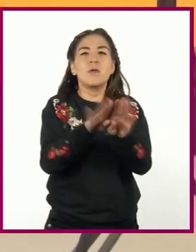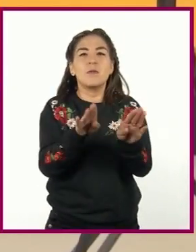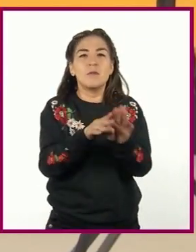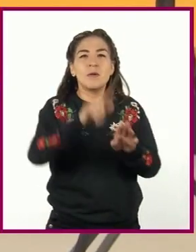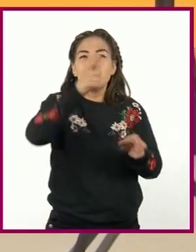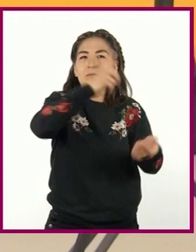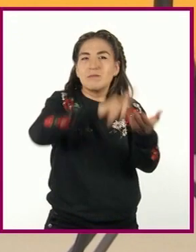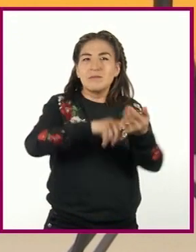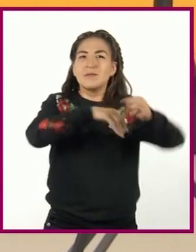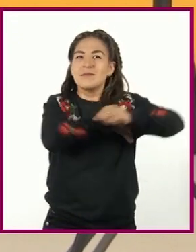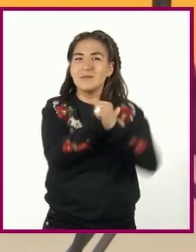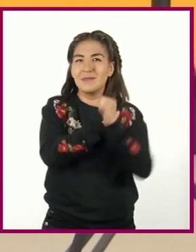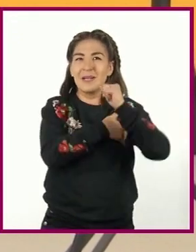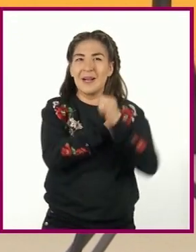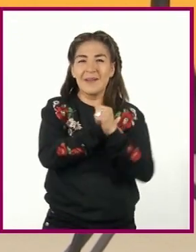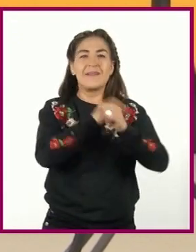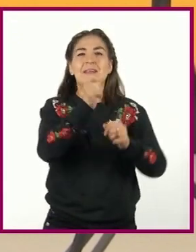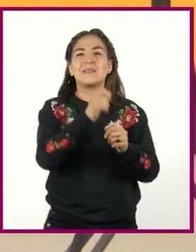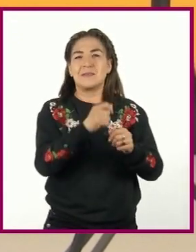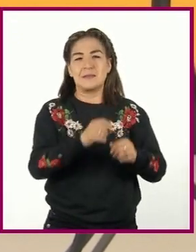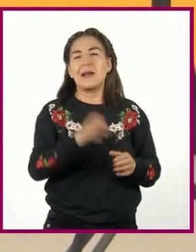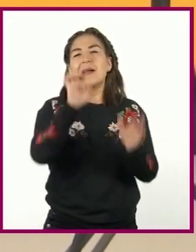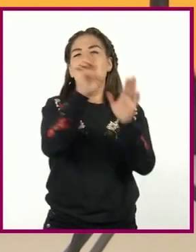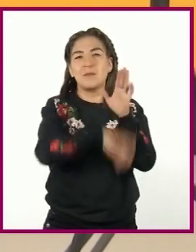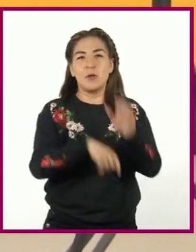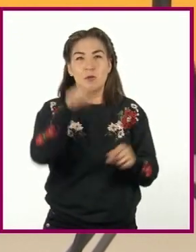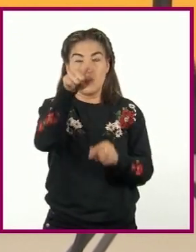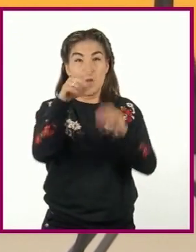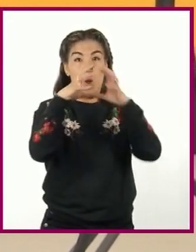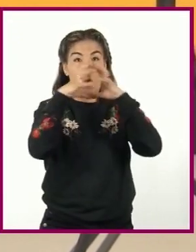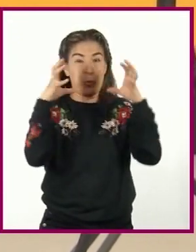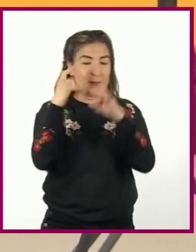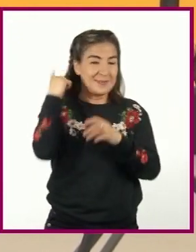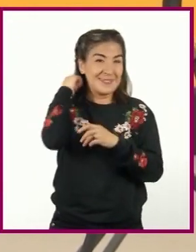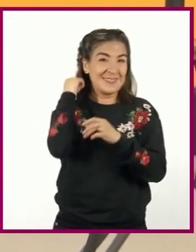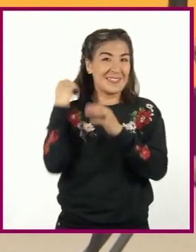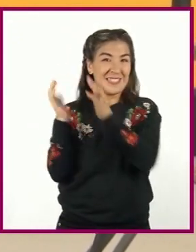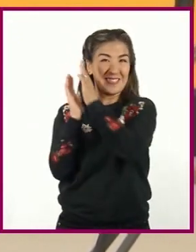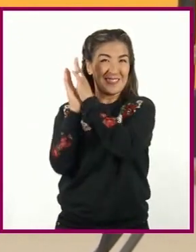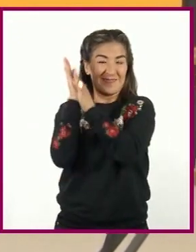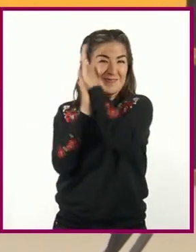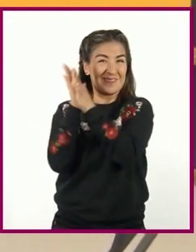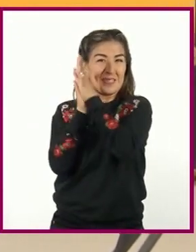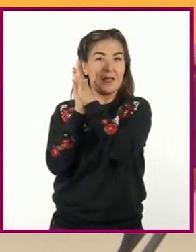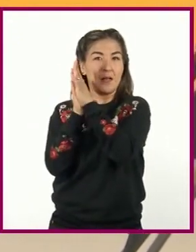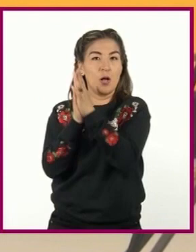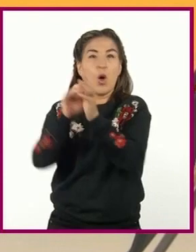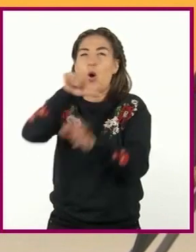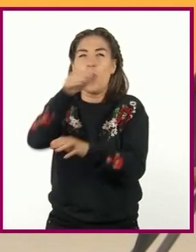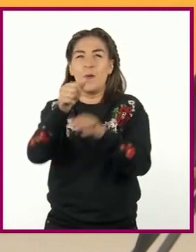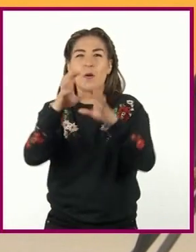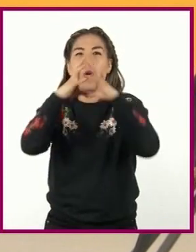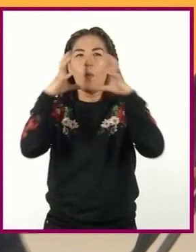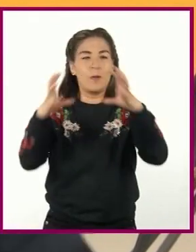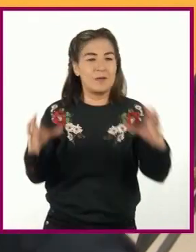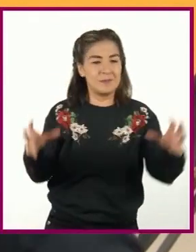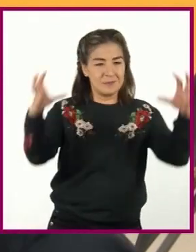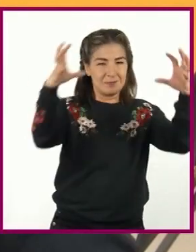neutro. Un ejemplo es cuando acercamos el globo que frotaste en tu cabello a otro globo